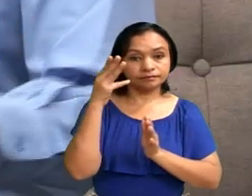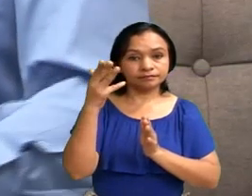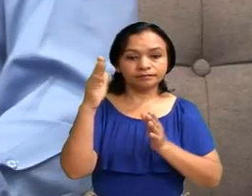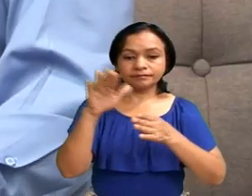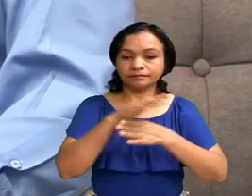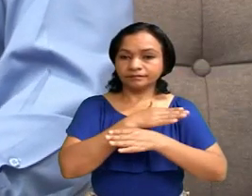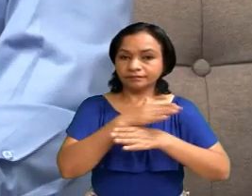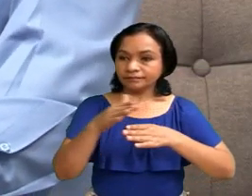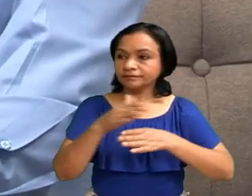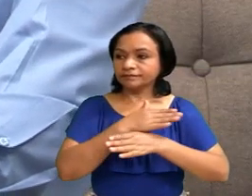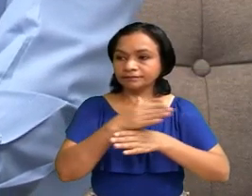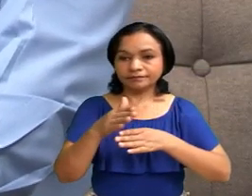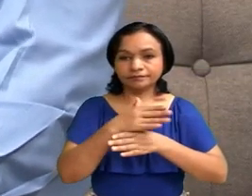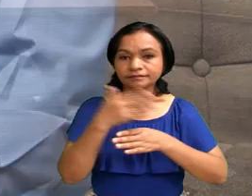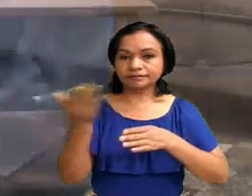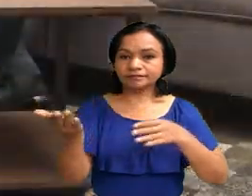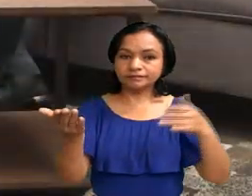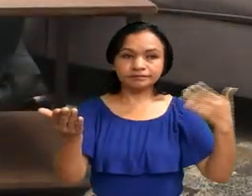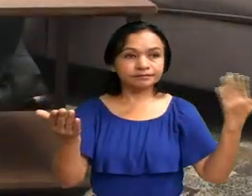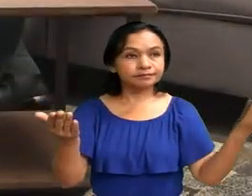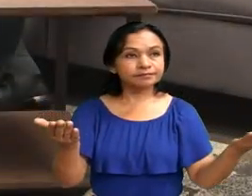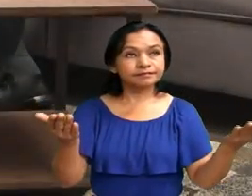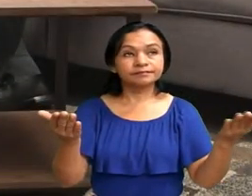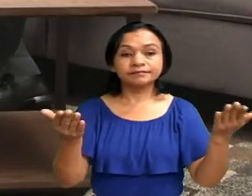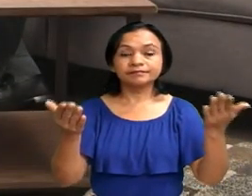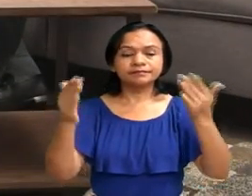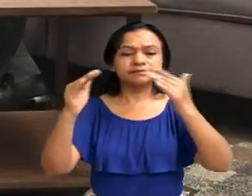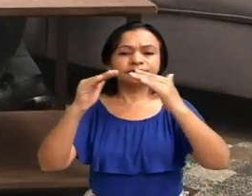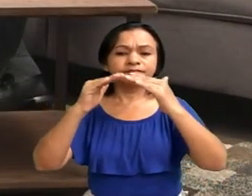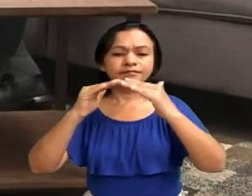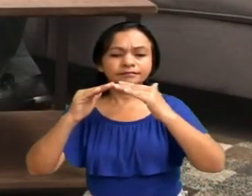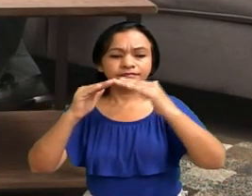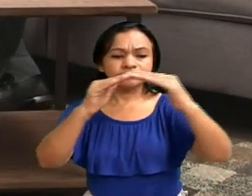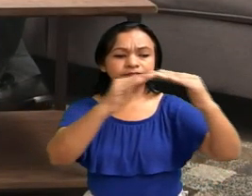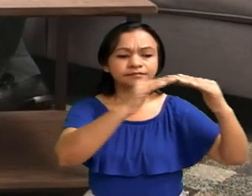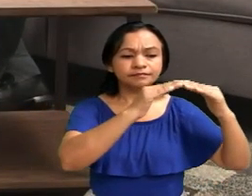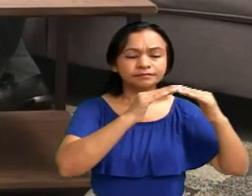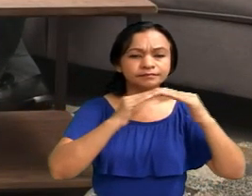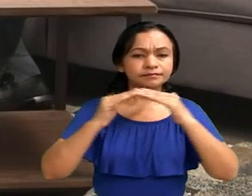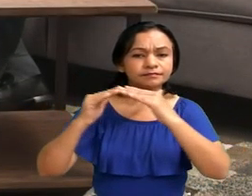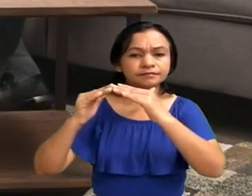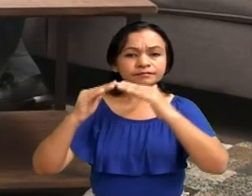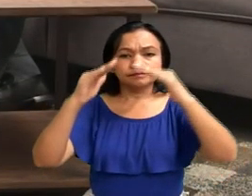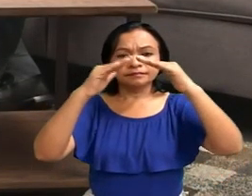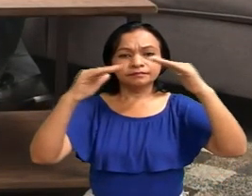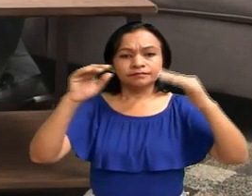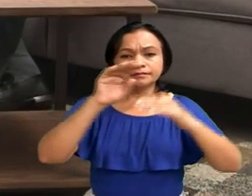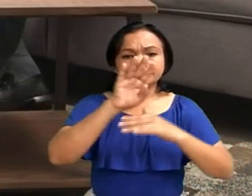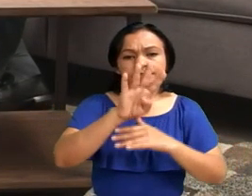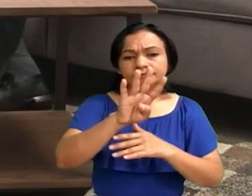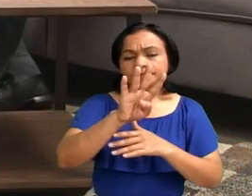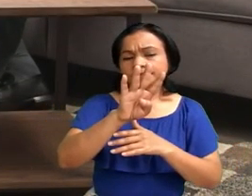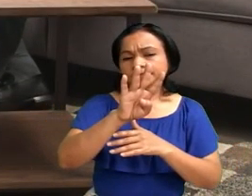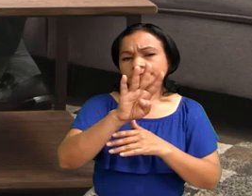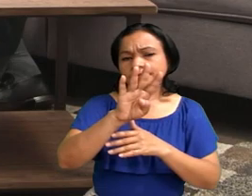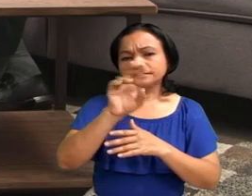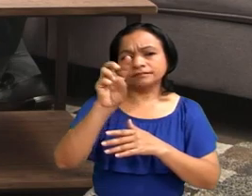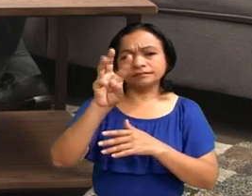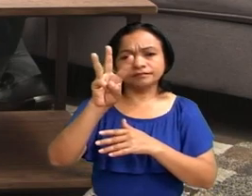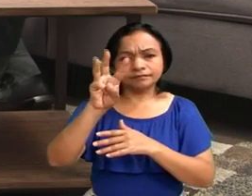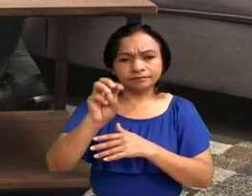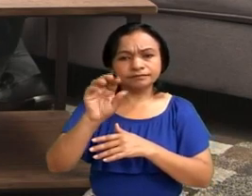diferencia. ¿Cuántas comunidades electrificamos en el 2018? Fueron como